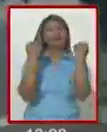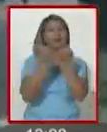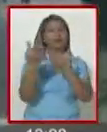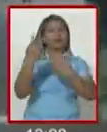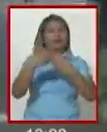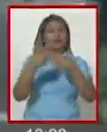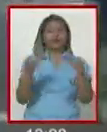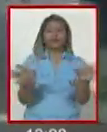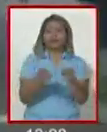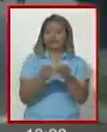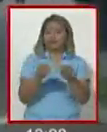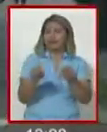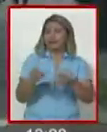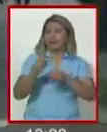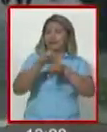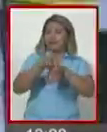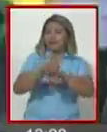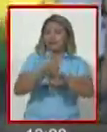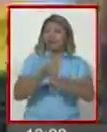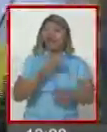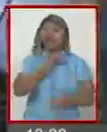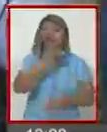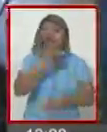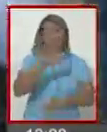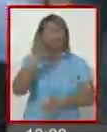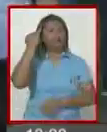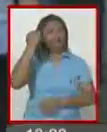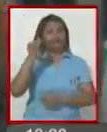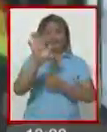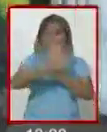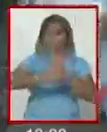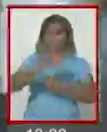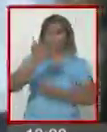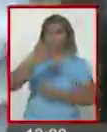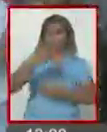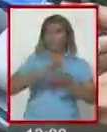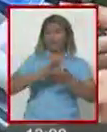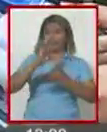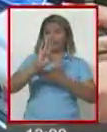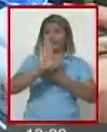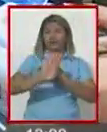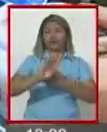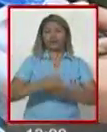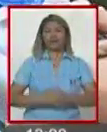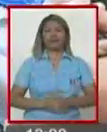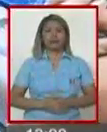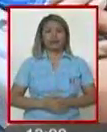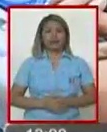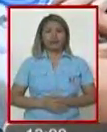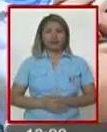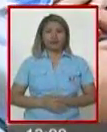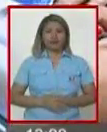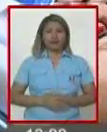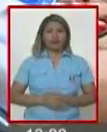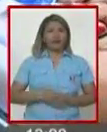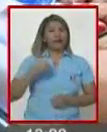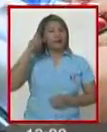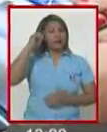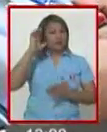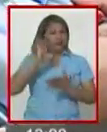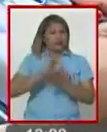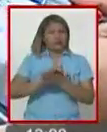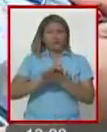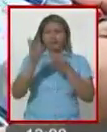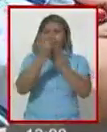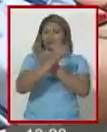participarán en esta movilización ciudadana reafirmando su posición de defensa del 21 efe yo creo que la democracia con el